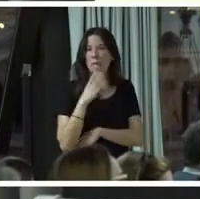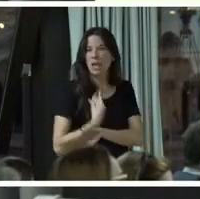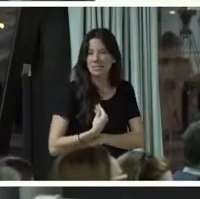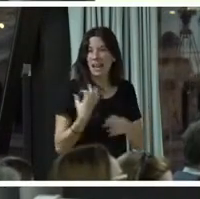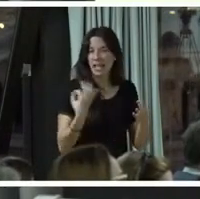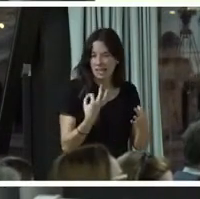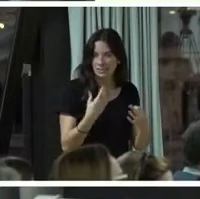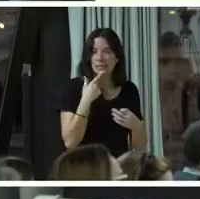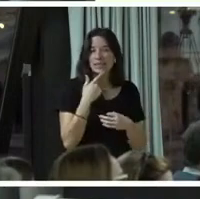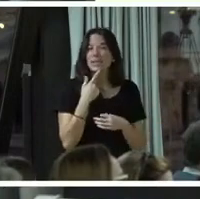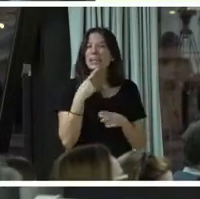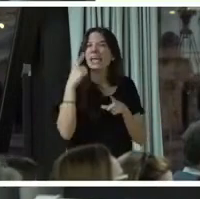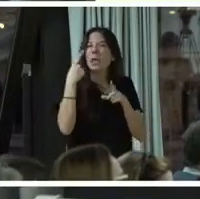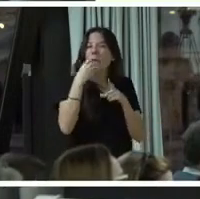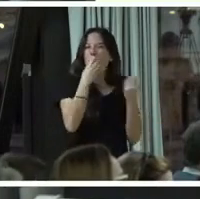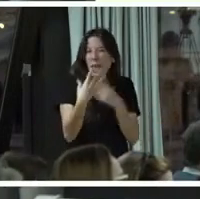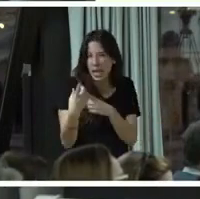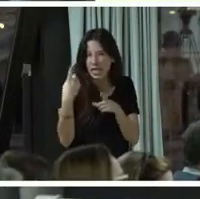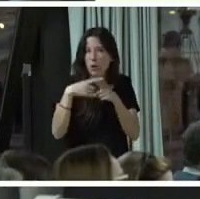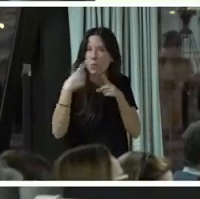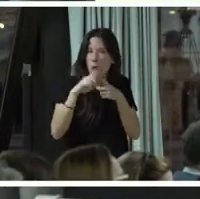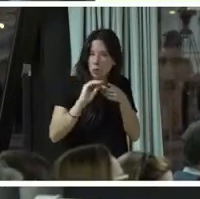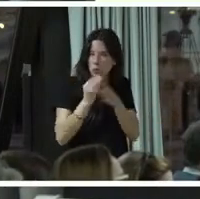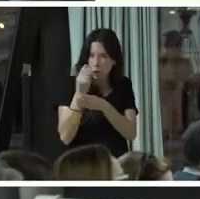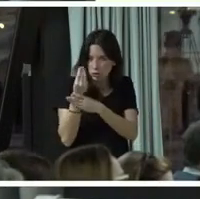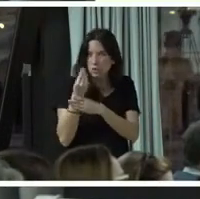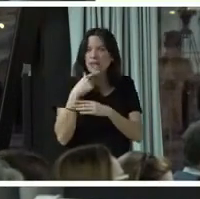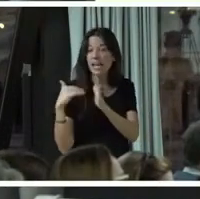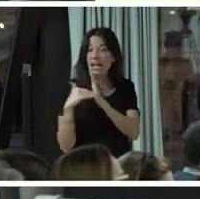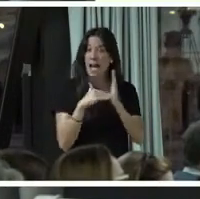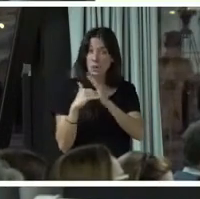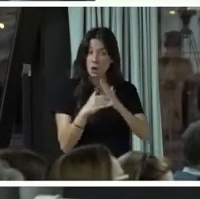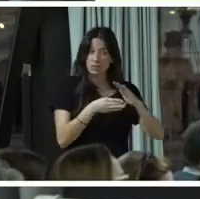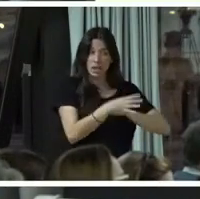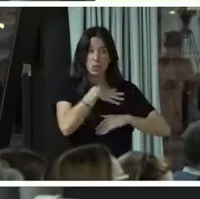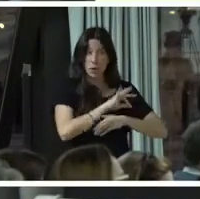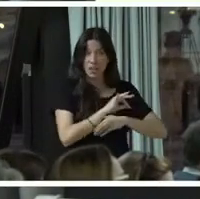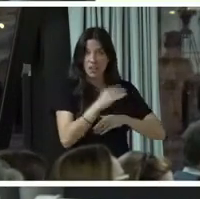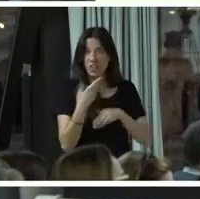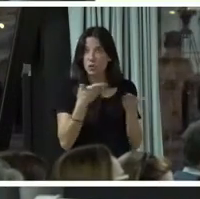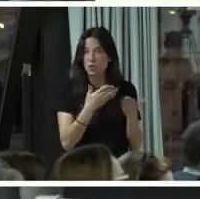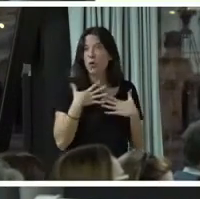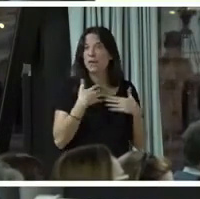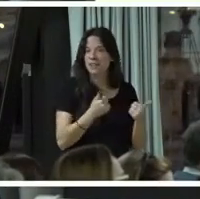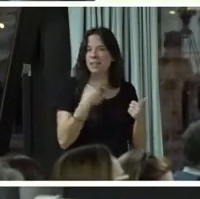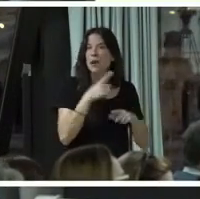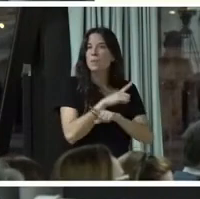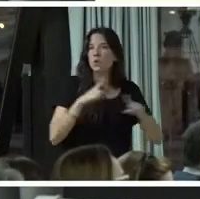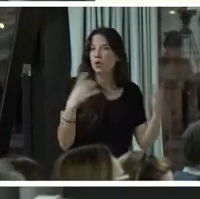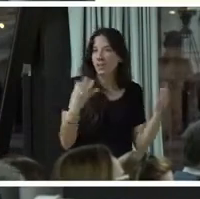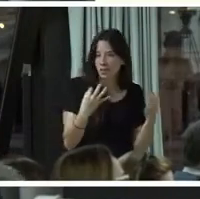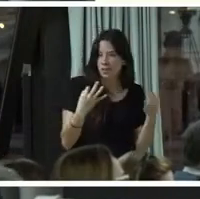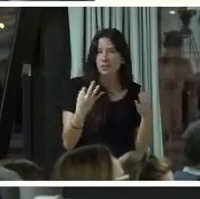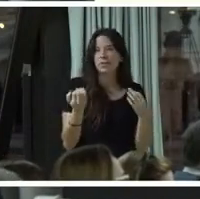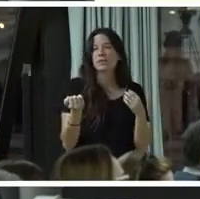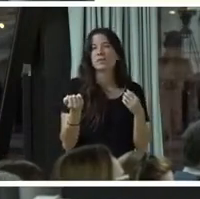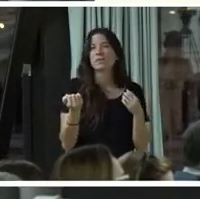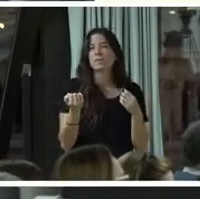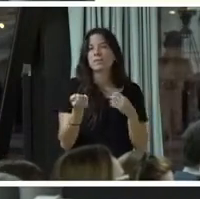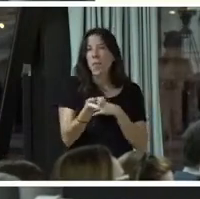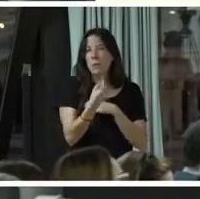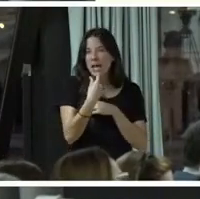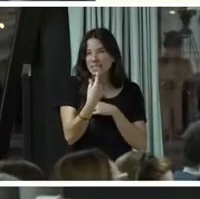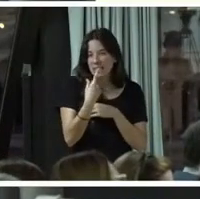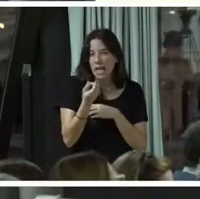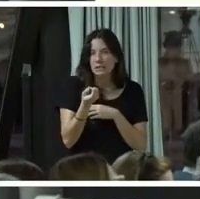los bienes y productos que pueden entrar en los camiones que están llevando el ayuda humanitaria está prohibido eh llevar eh